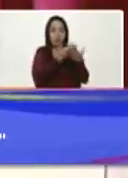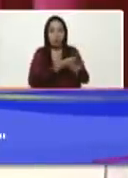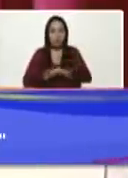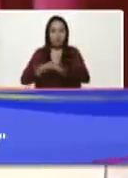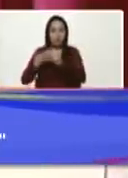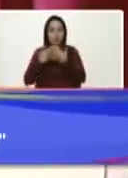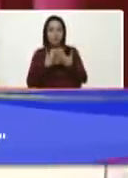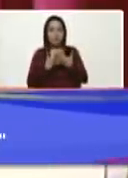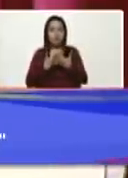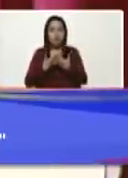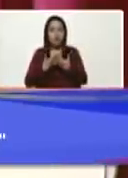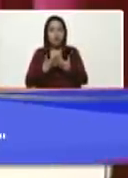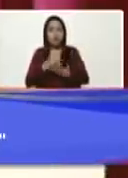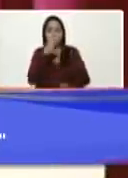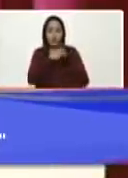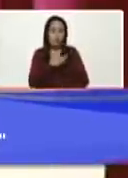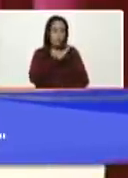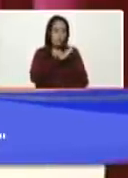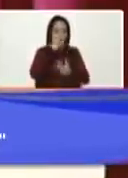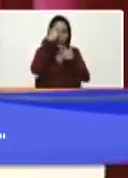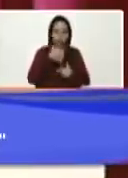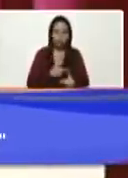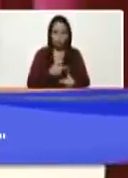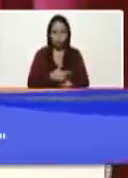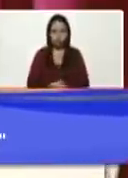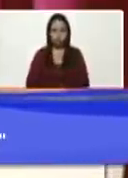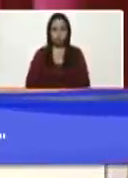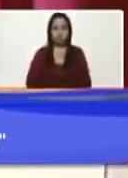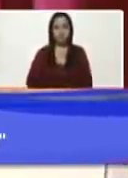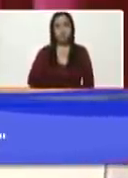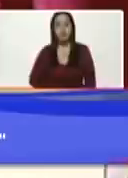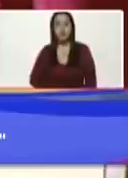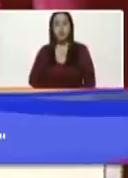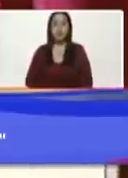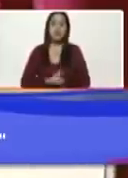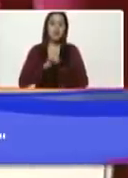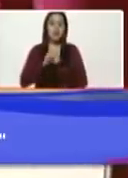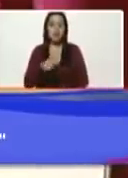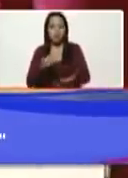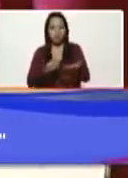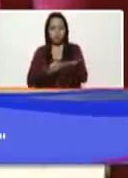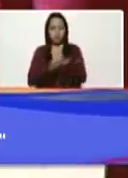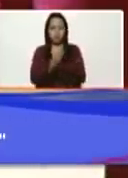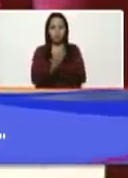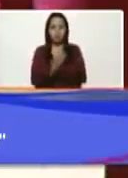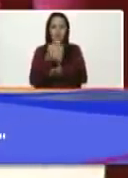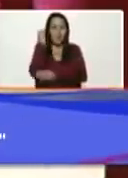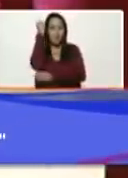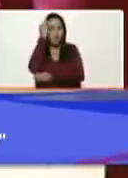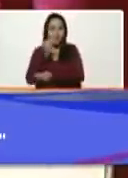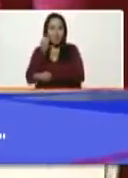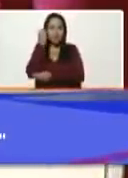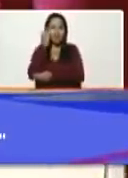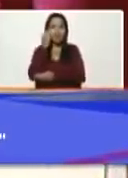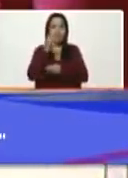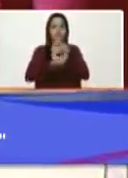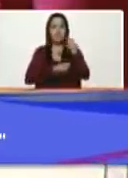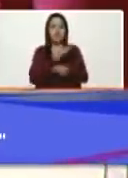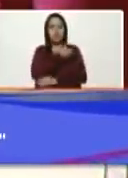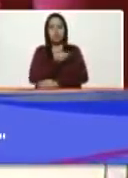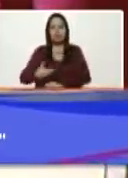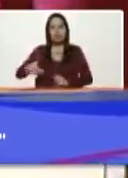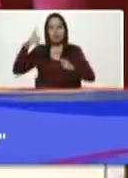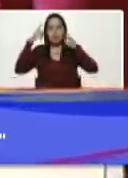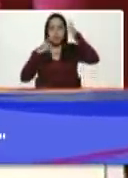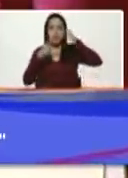Ya no te pertenecerás. También seguidores del pensamiento de nuestro eterno comandante, cuando expresaba: no es